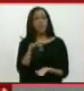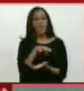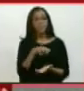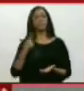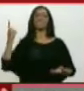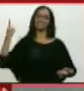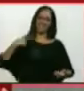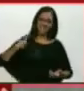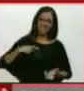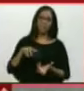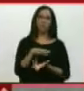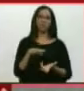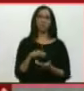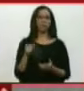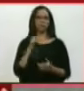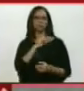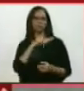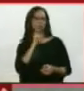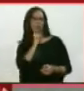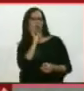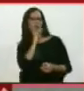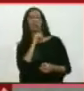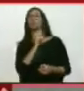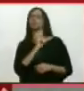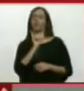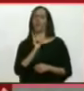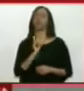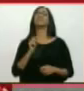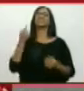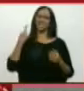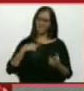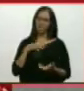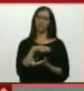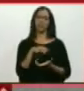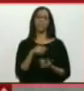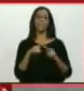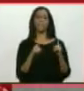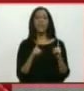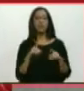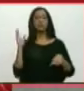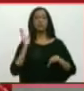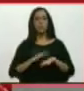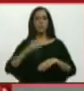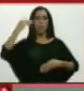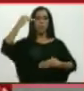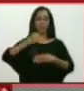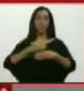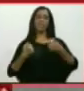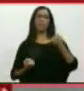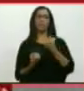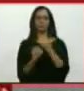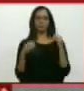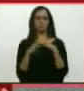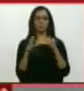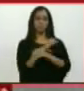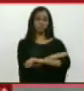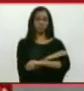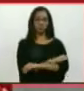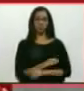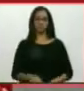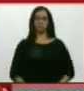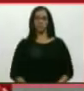Tenemos problemas, nosotros no hemos dicho que no tenemos problemas, problemas causados por un bloqueo que apoyaron los sectores de la oposición.